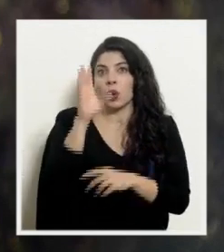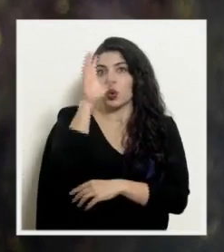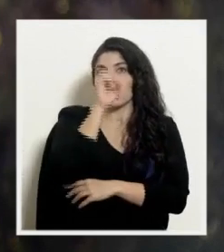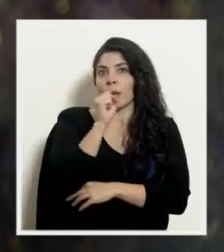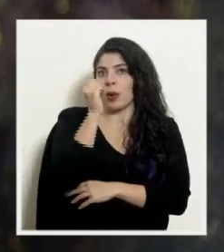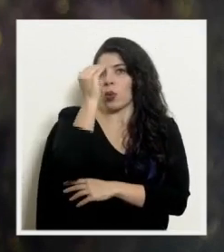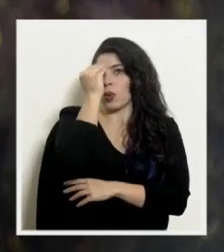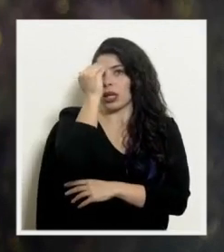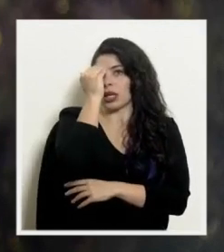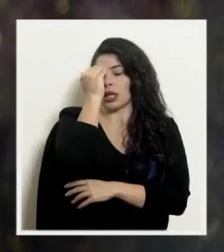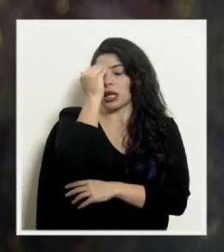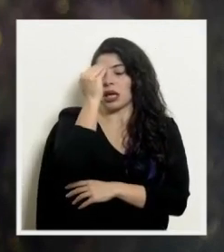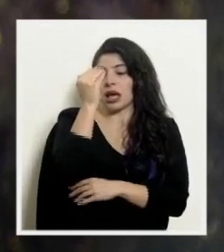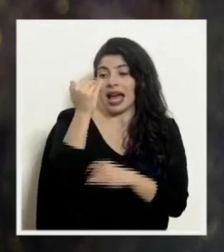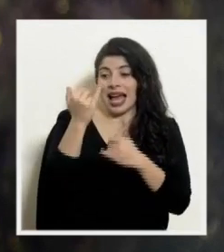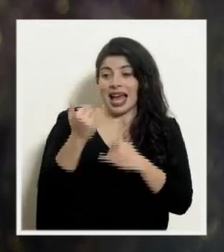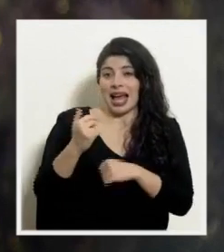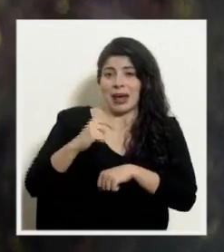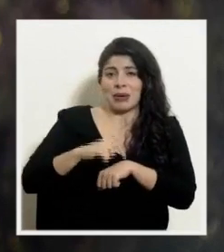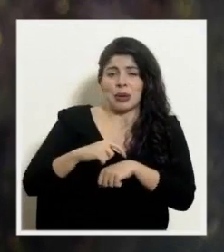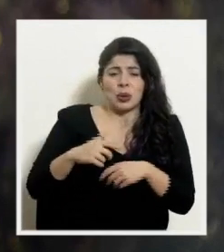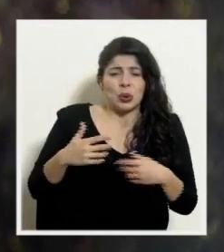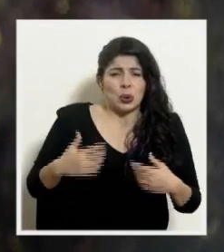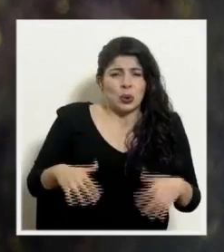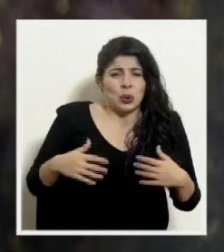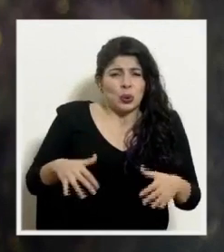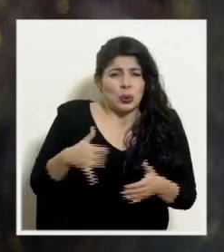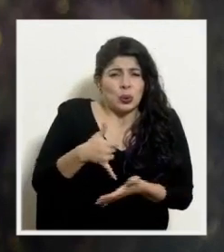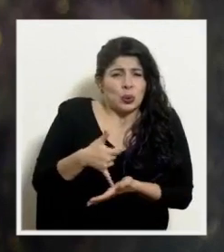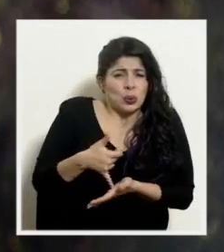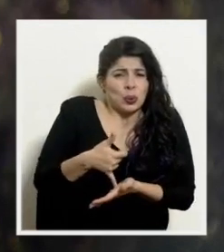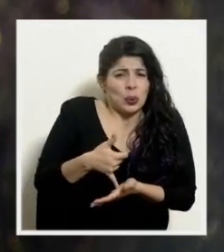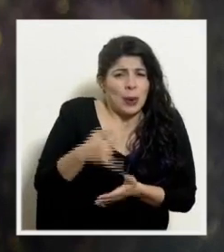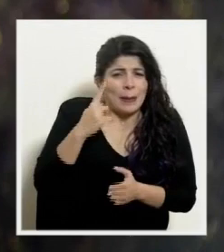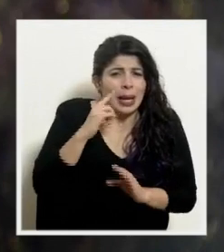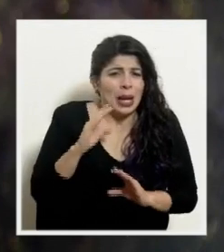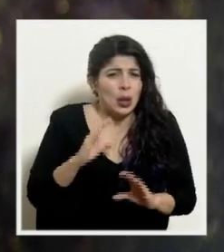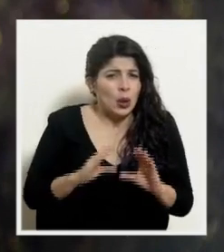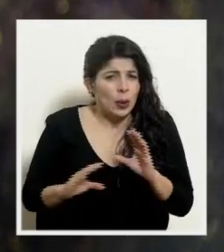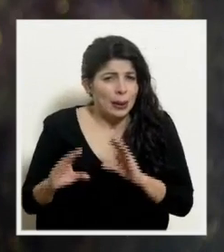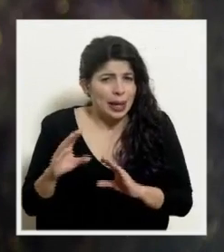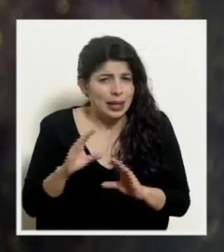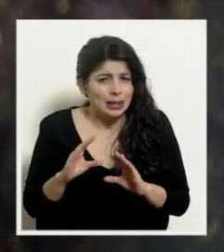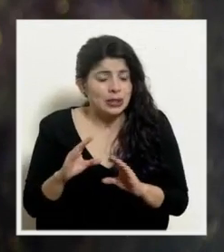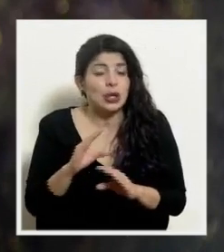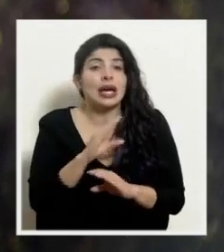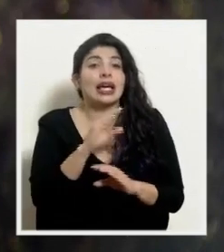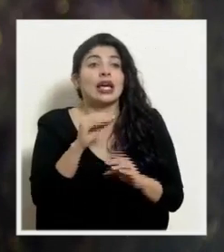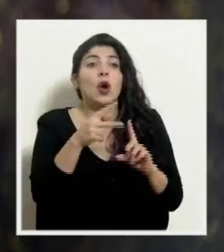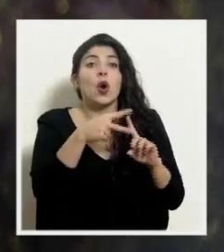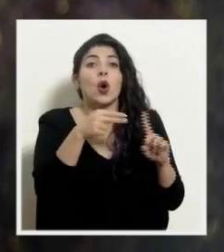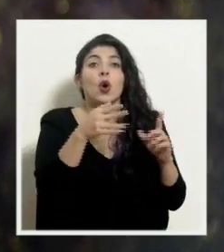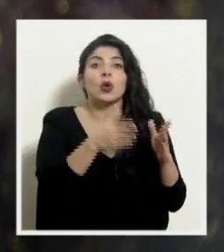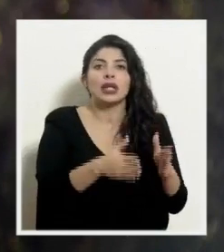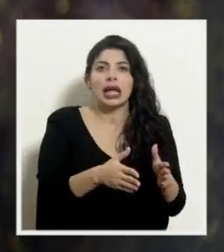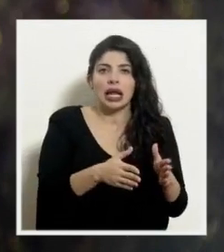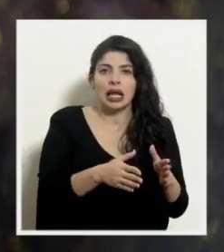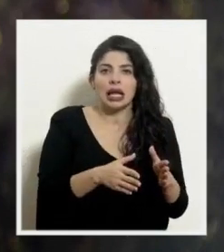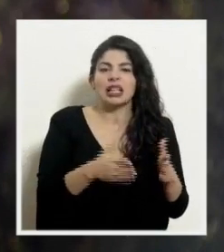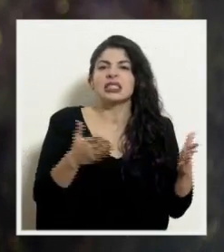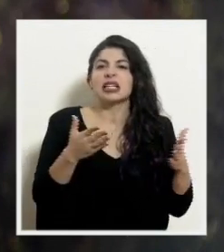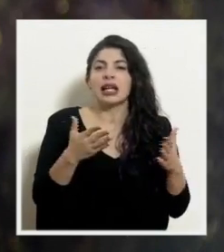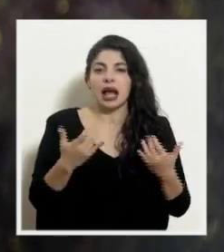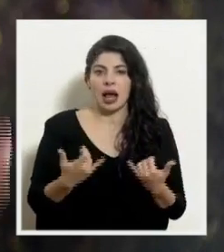una época tan sensible para el sector comercial y sobre todo para el sector hotelero, que es